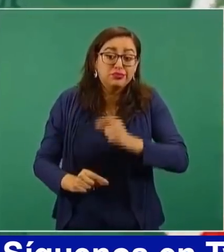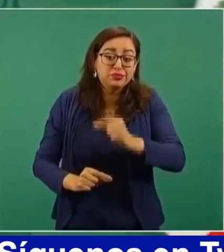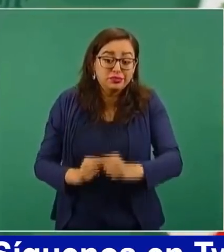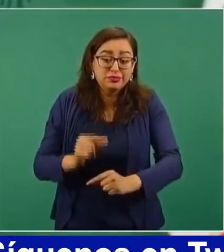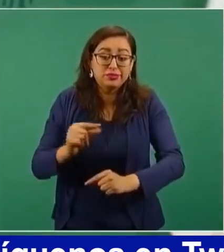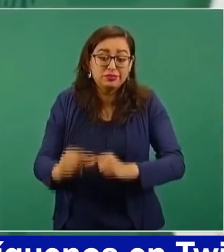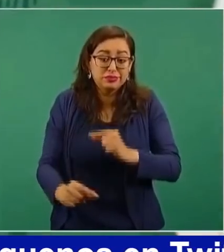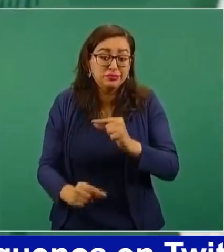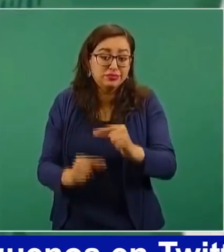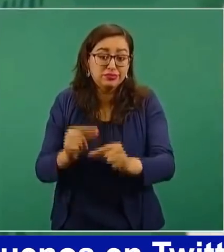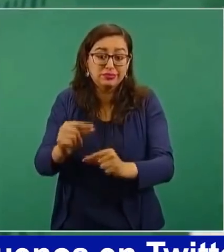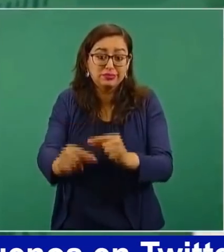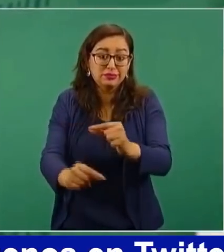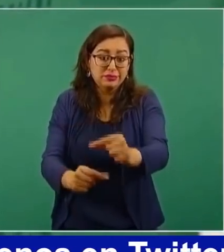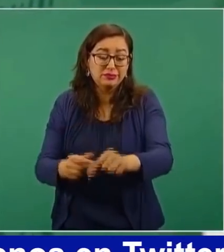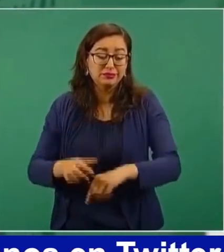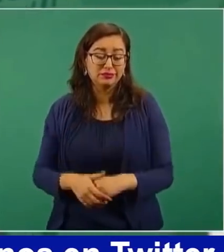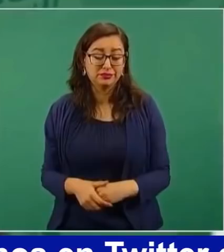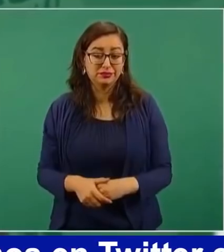porque